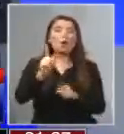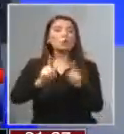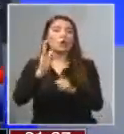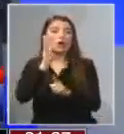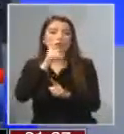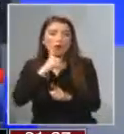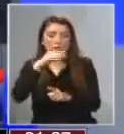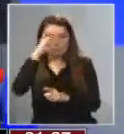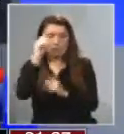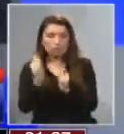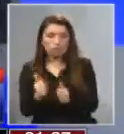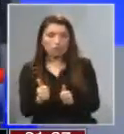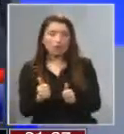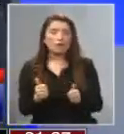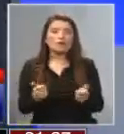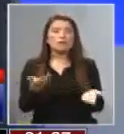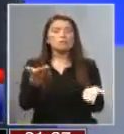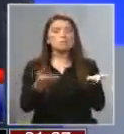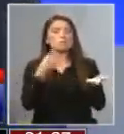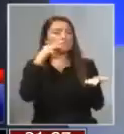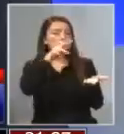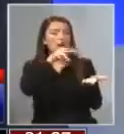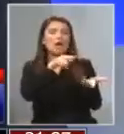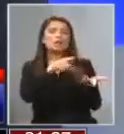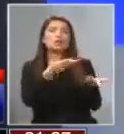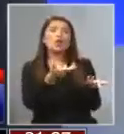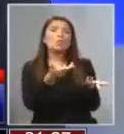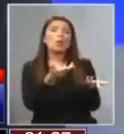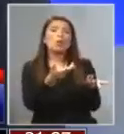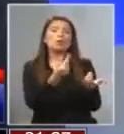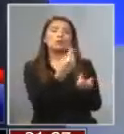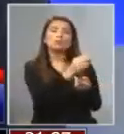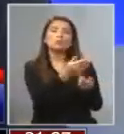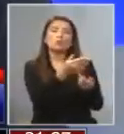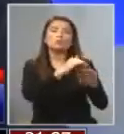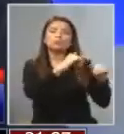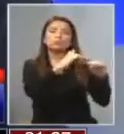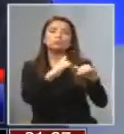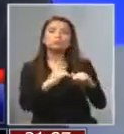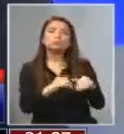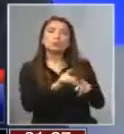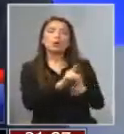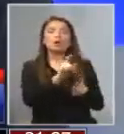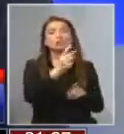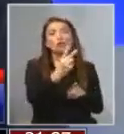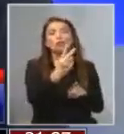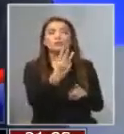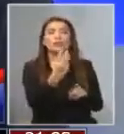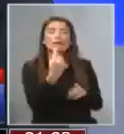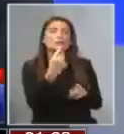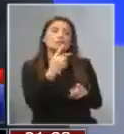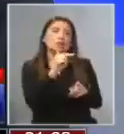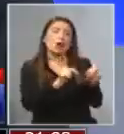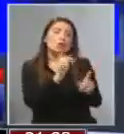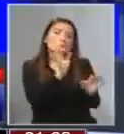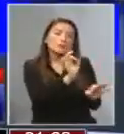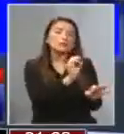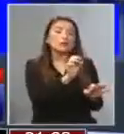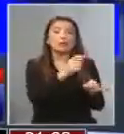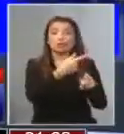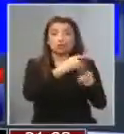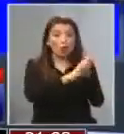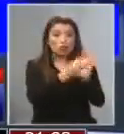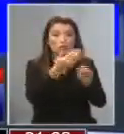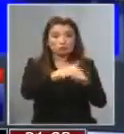a los que son expertos y se pregunta cómo están distribuidos ahí, y ahí son prácticamente todos, con dos o tres excepciones, de derecha. ¿Y eso es un